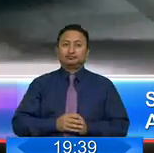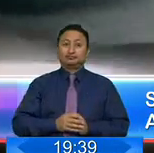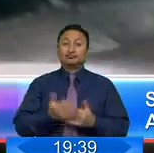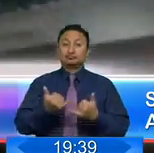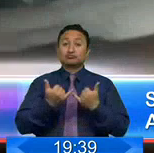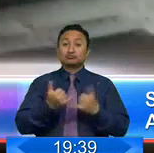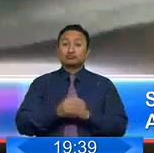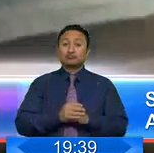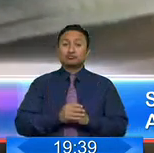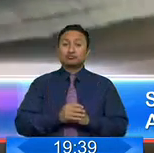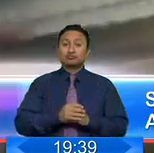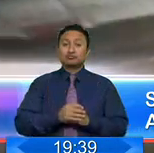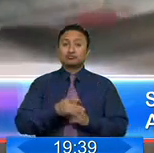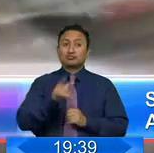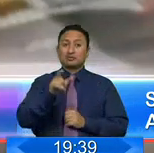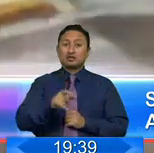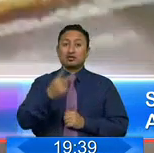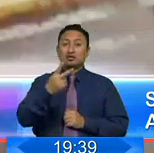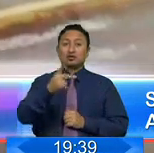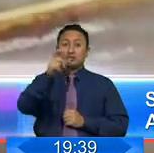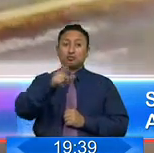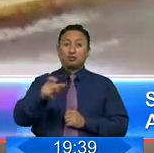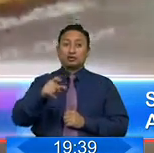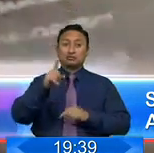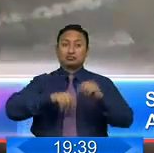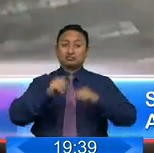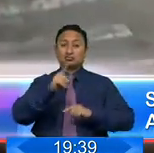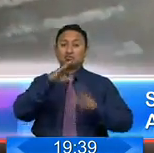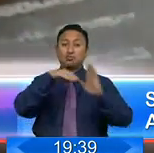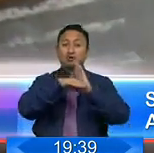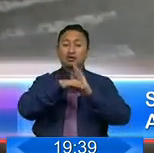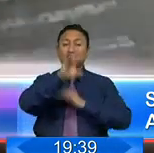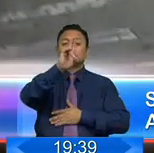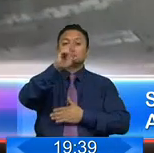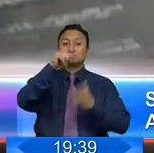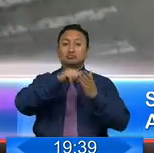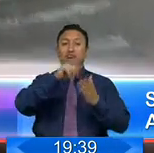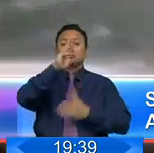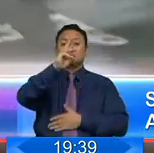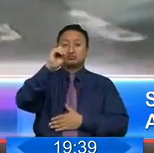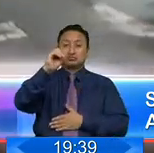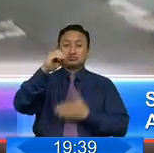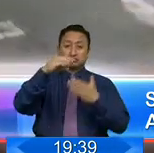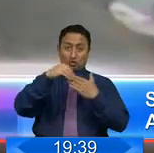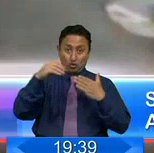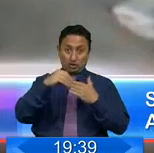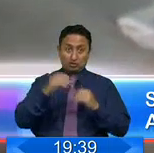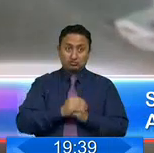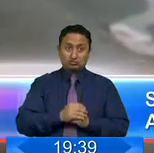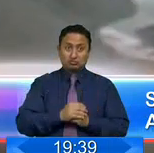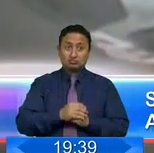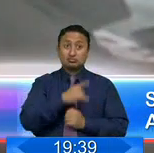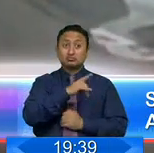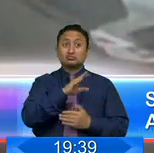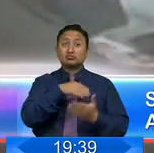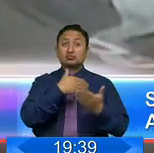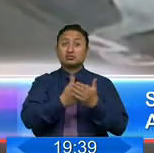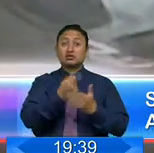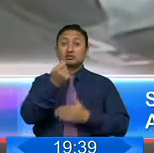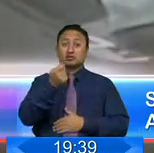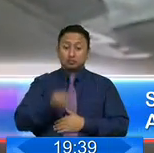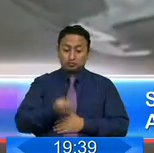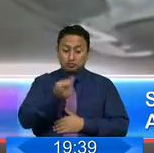les perdieron de vista a dos amigos que sacaron de una agencia financiera $7,600 y cuando llegaban a dejar parte de la plata